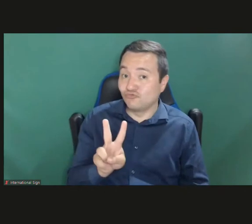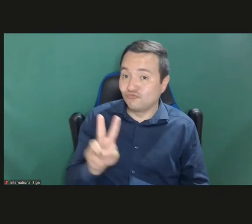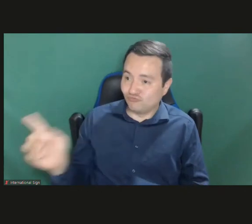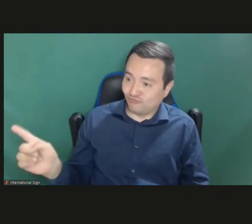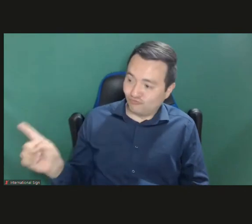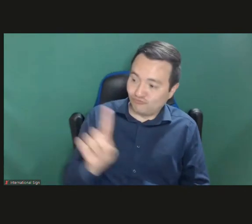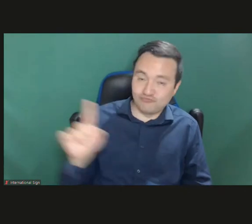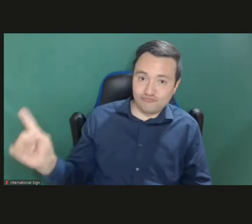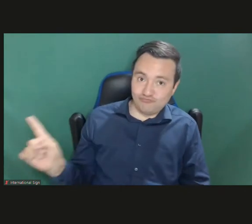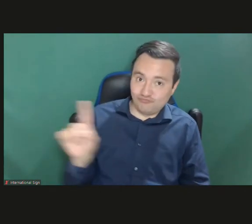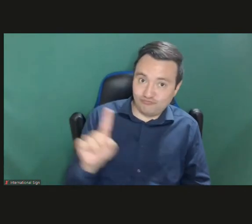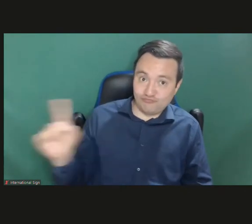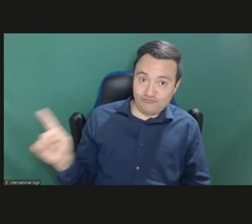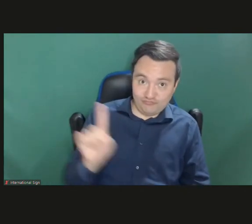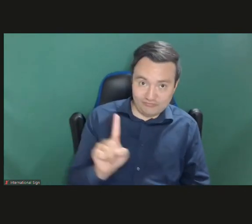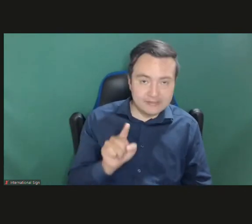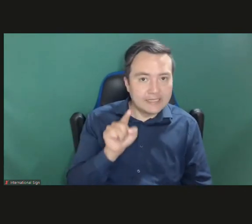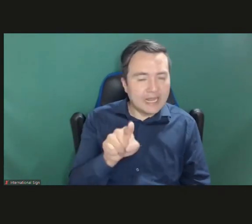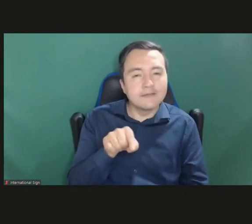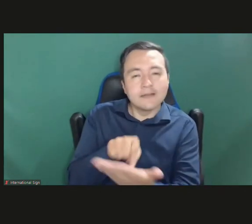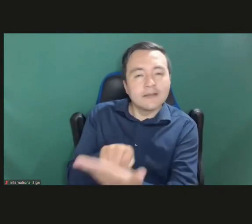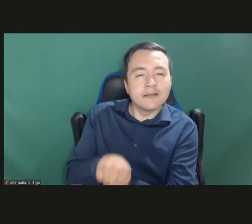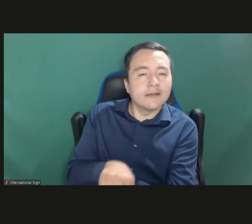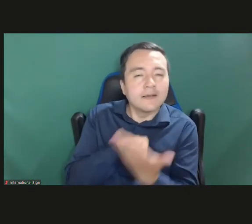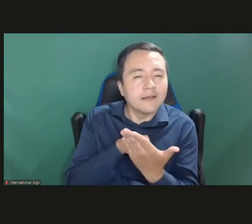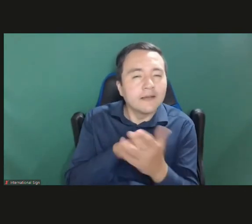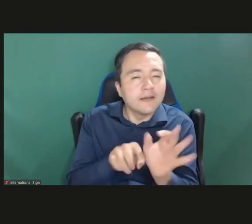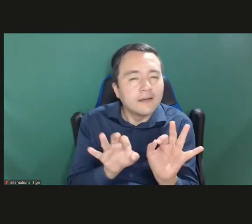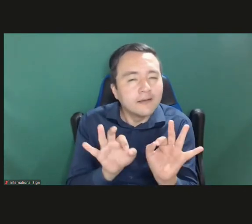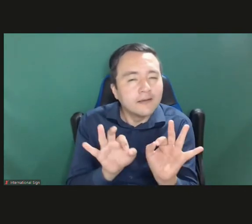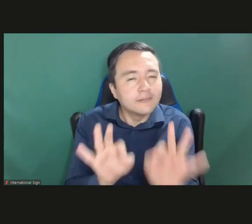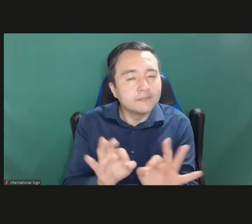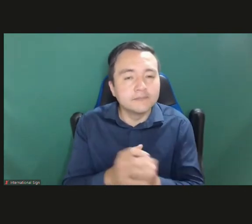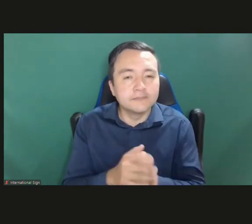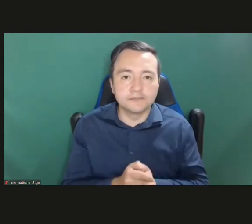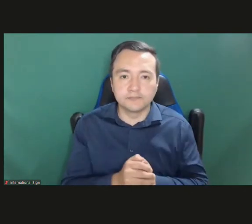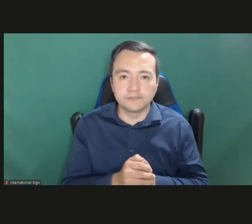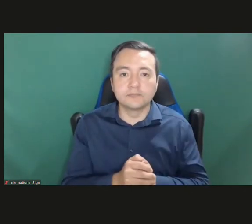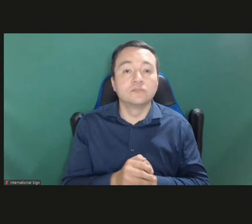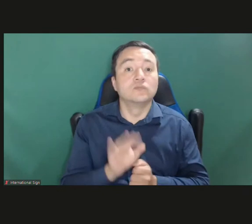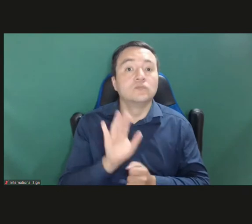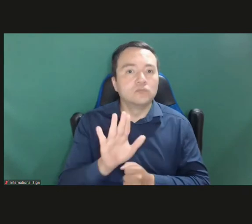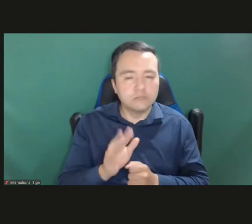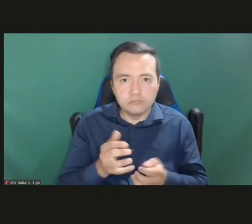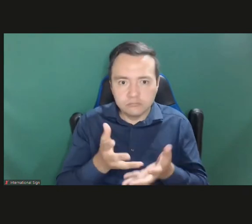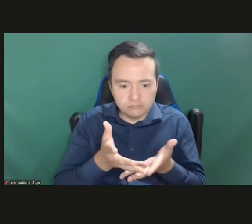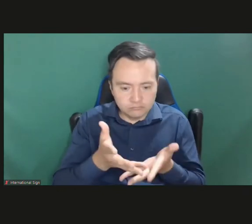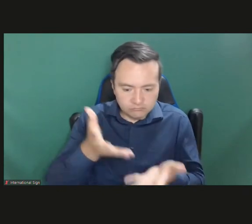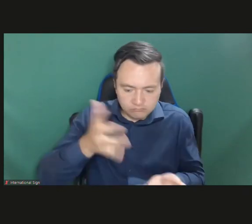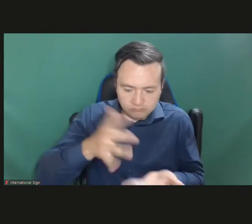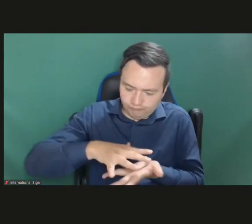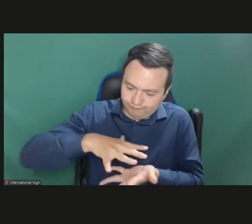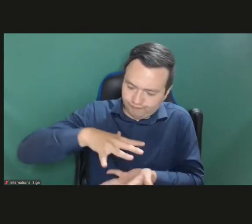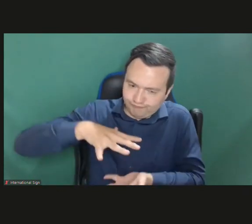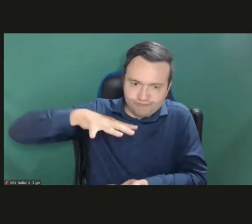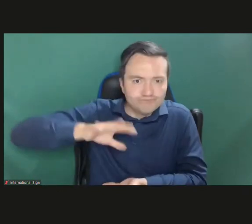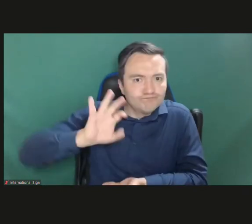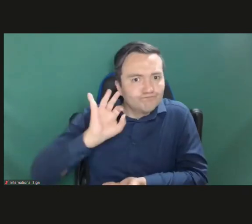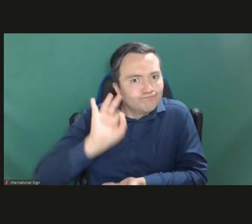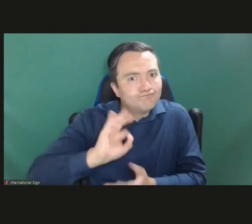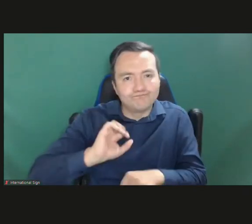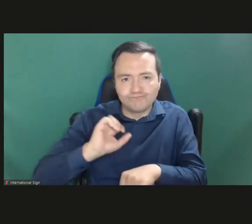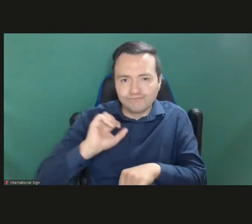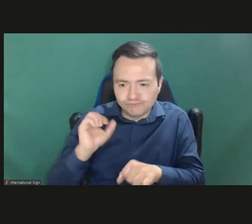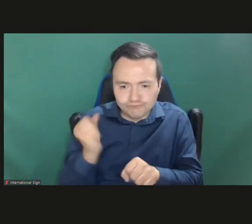no nos muestran a la riqueza de en esta tarea sumar